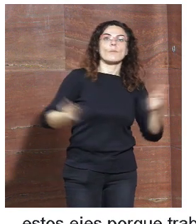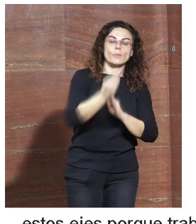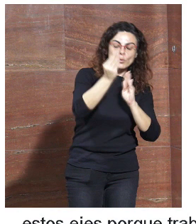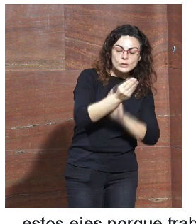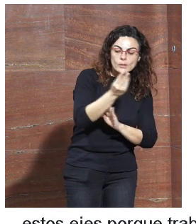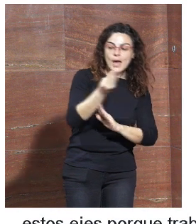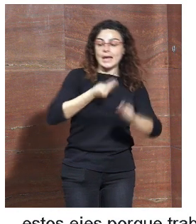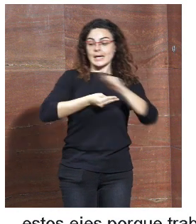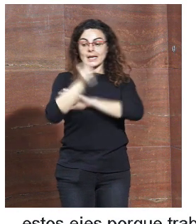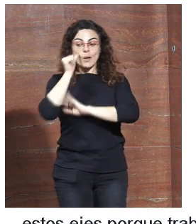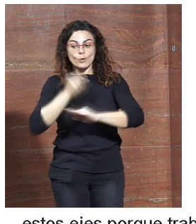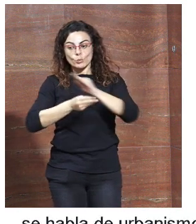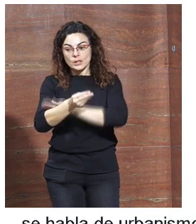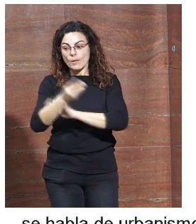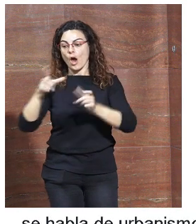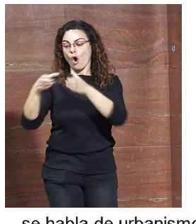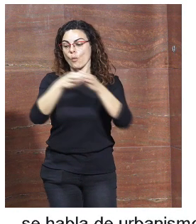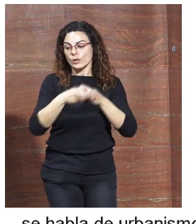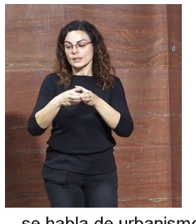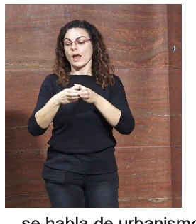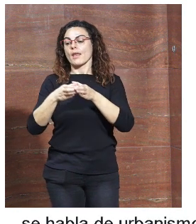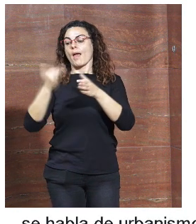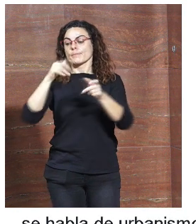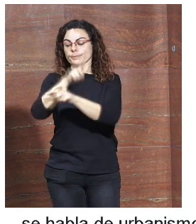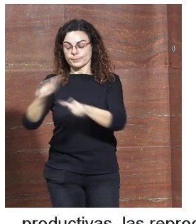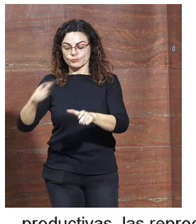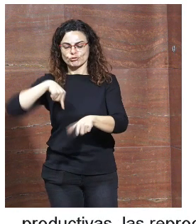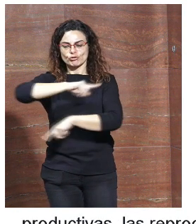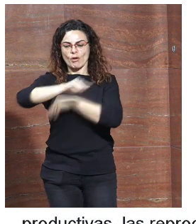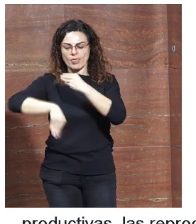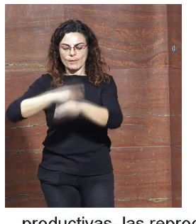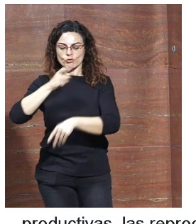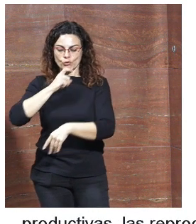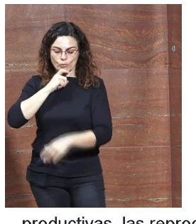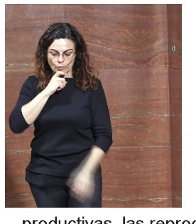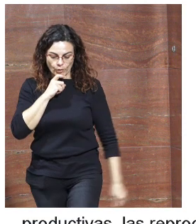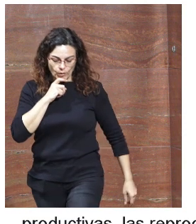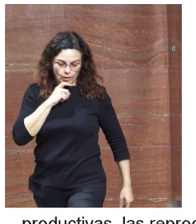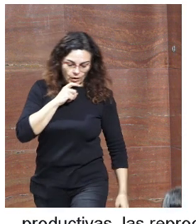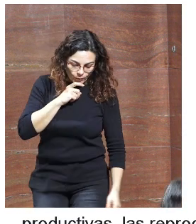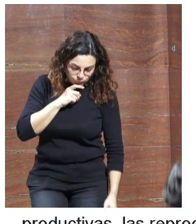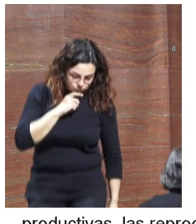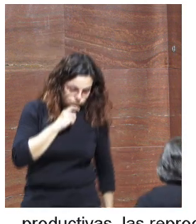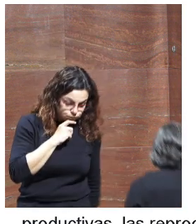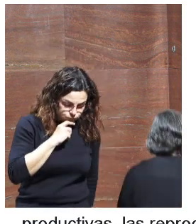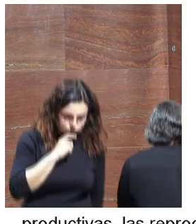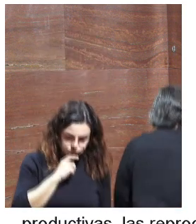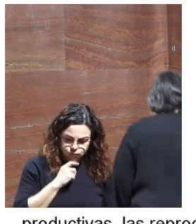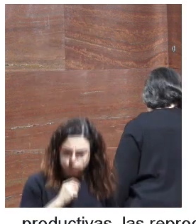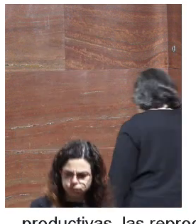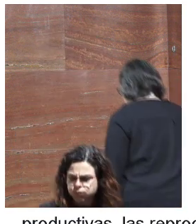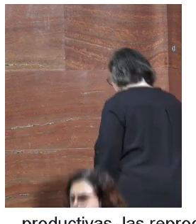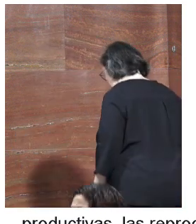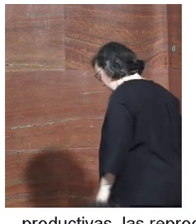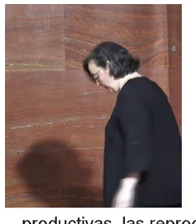comunitaria y la personal. Bueno, ¿cómo lo hacemos? Empezamos, ¿no?, con unos debates también para poner en situación, ¿no?, estos diferentes